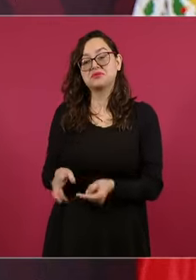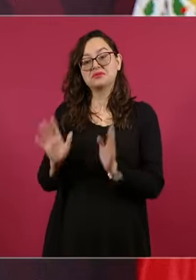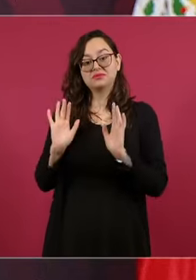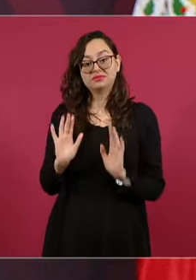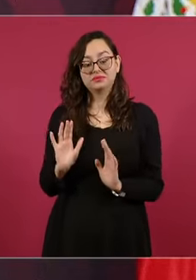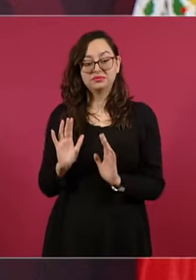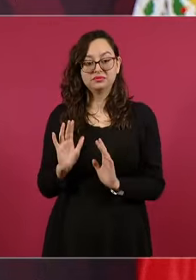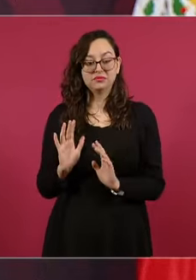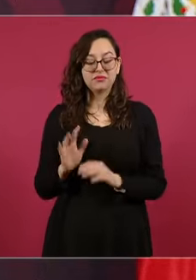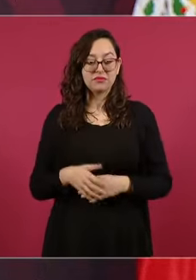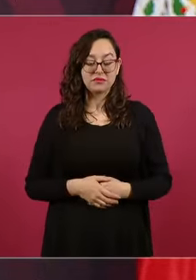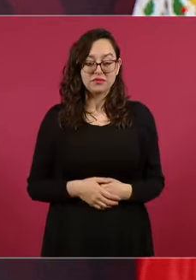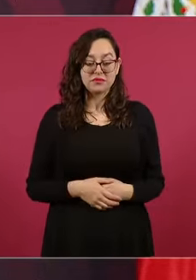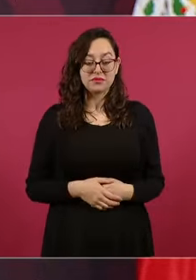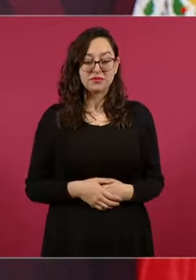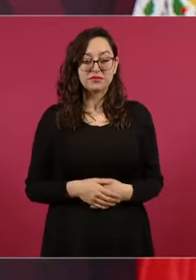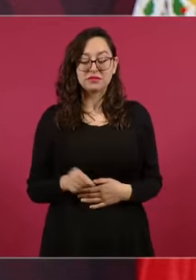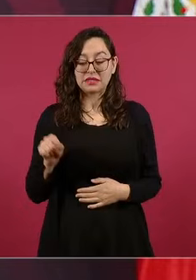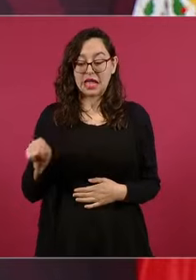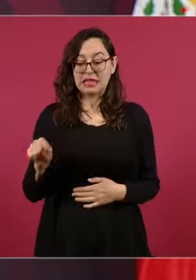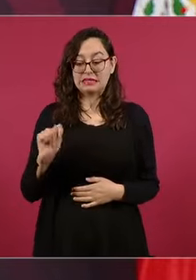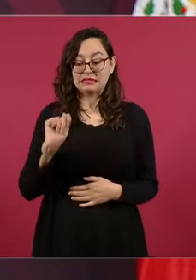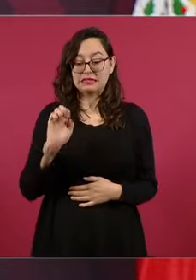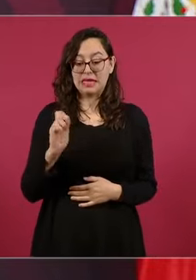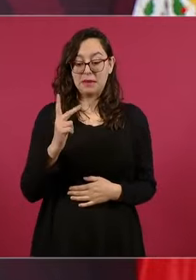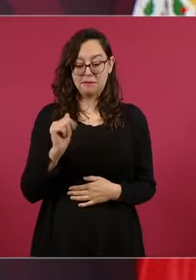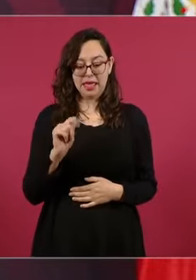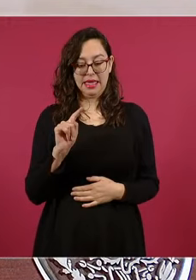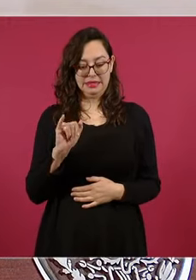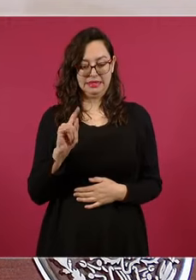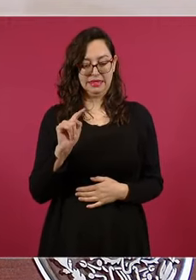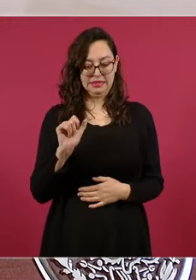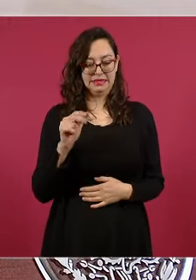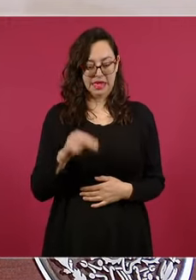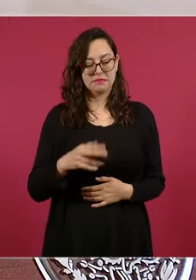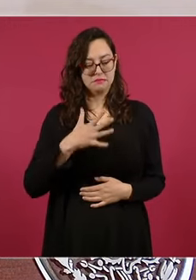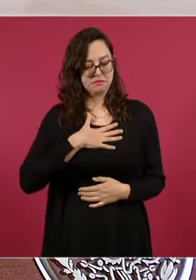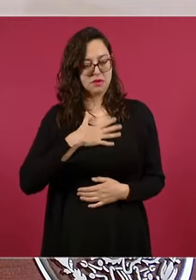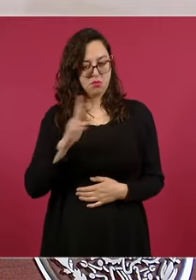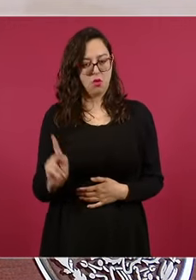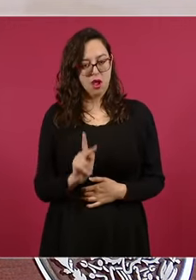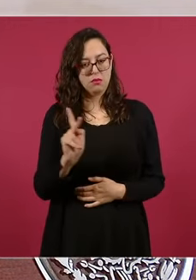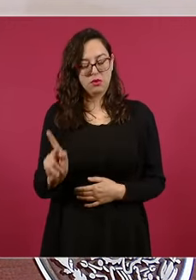no me iba yo a quedar en Tepeitán, porque mi pueblo es bellísimo,